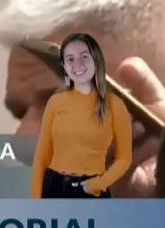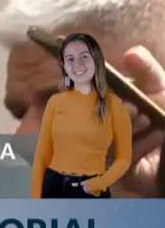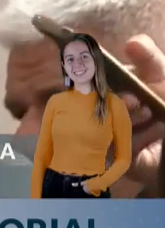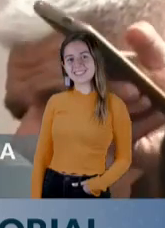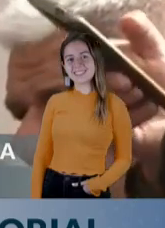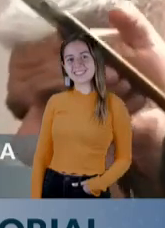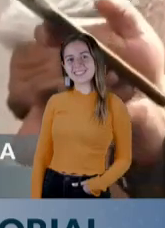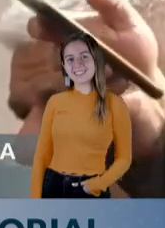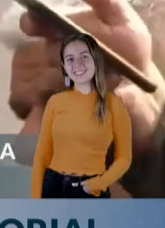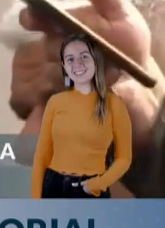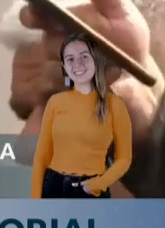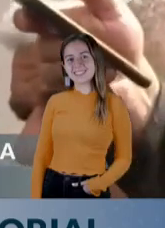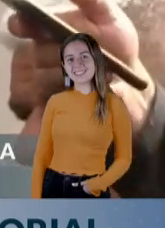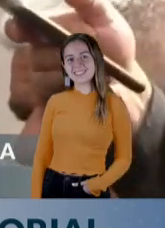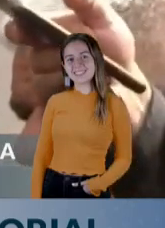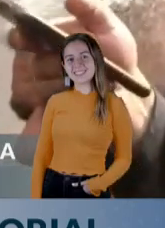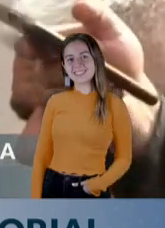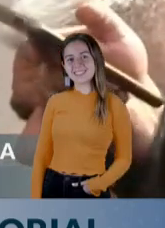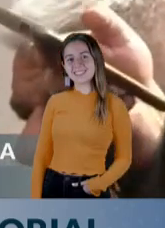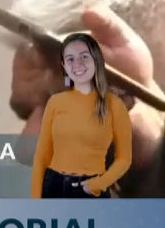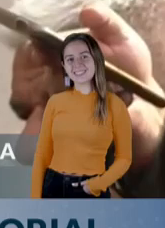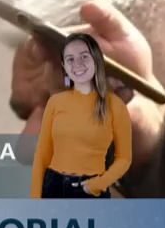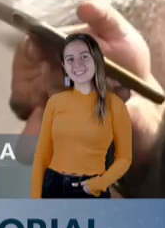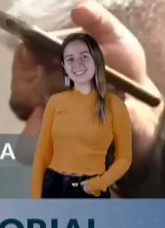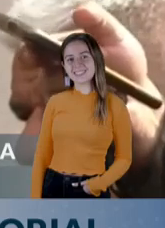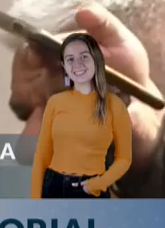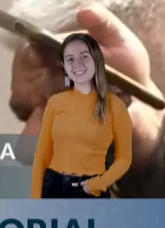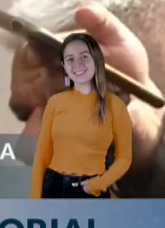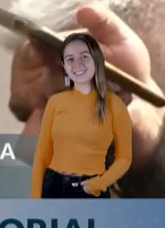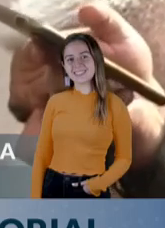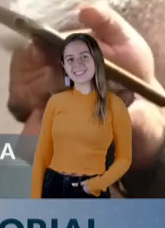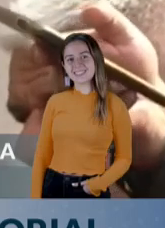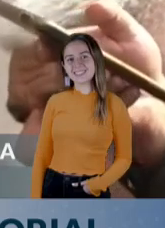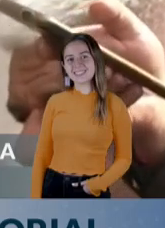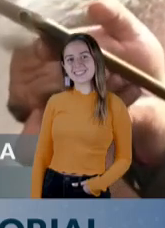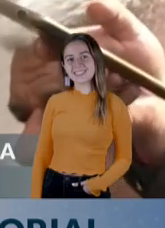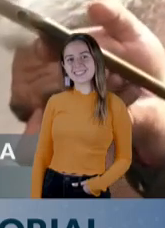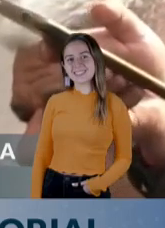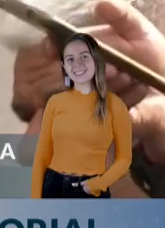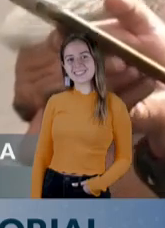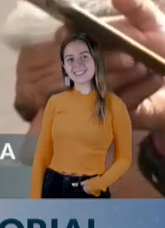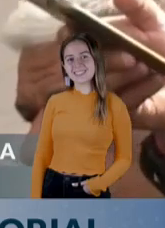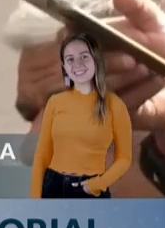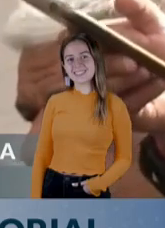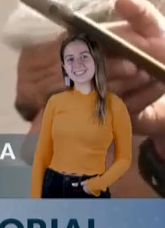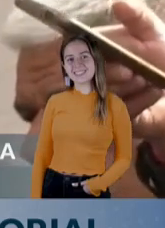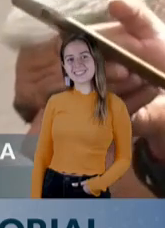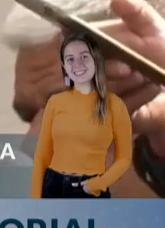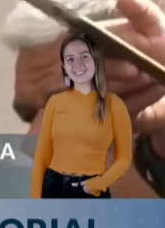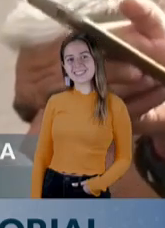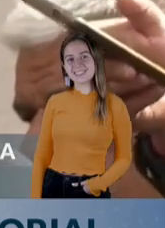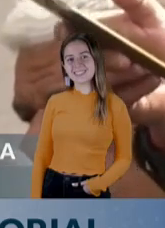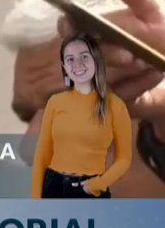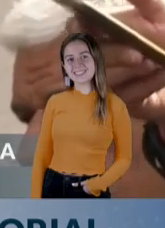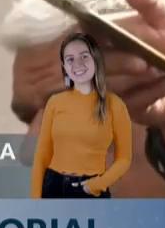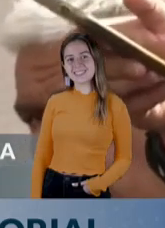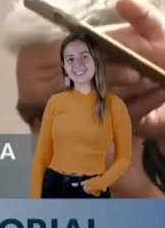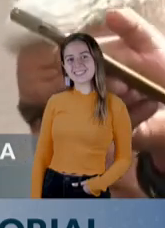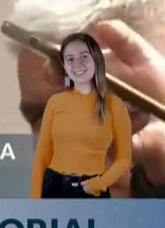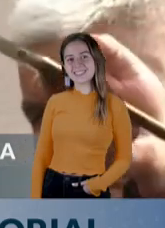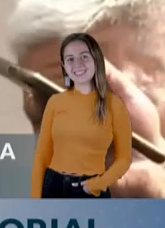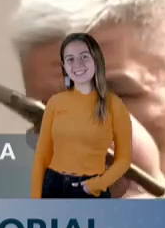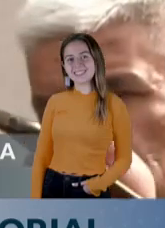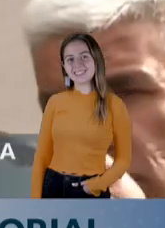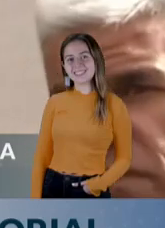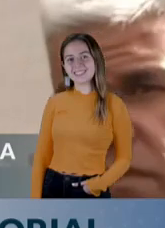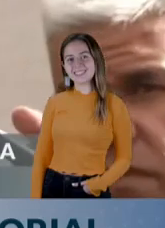sino que vayan ampliándose en distintos lugares y debido a ello sea sumamente necesario ampliar las competencias investigativas del Ministerio Público.